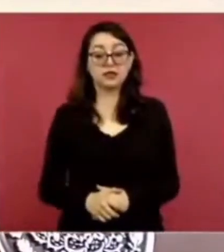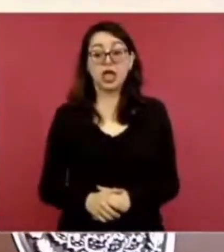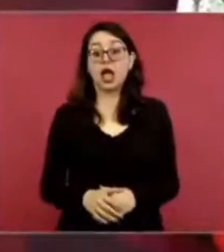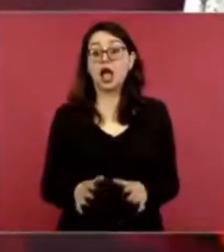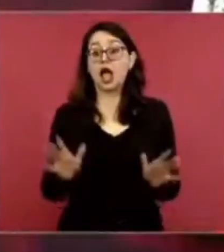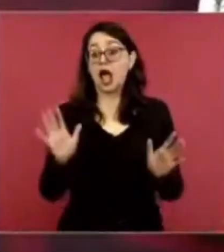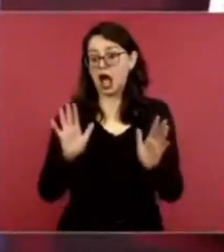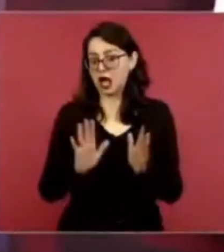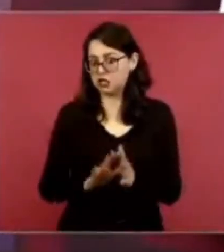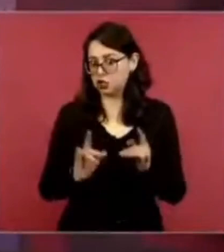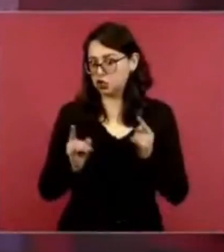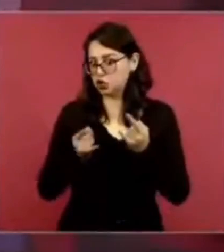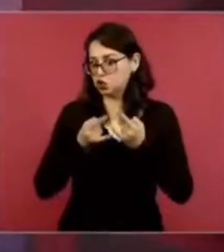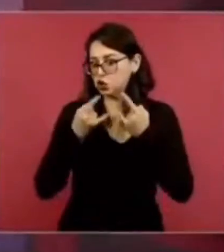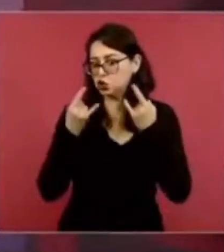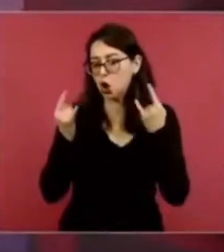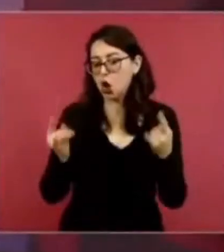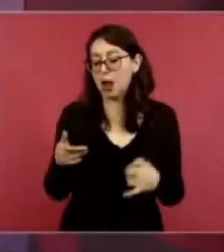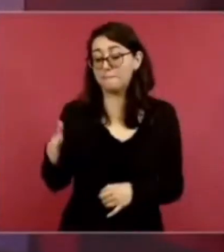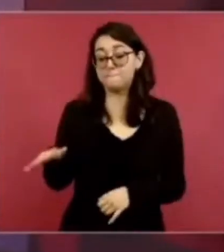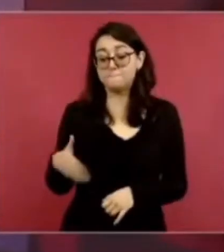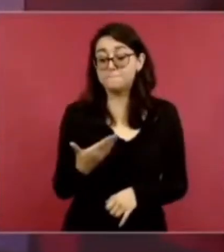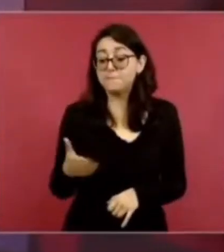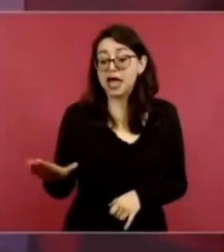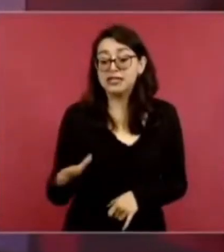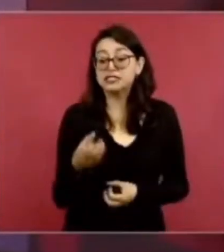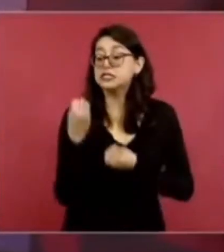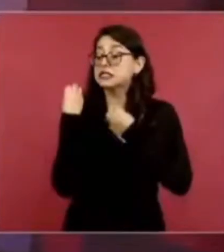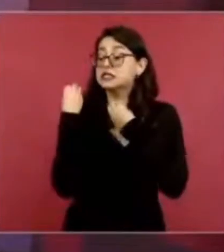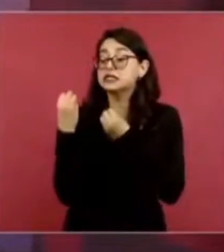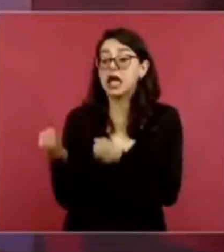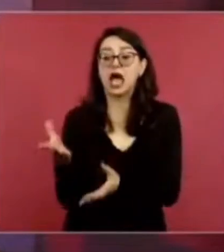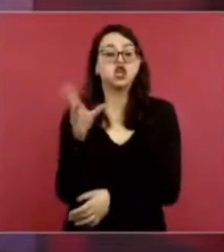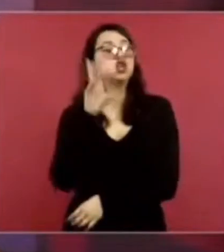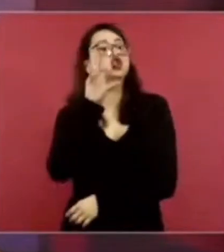pescado, enséñalos a pescar.